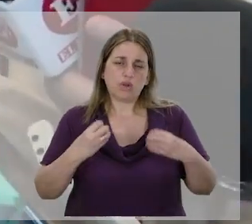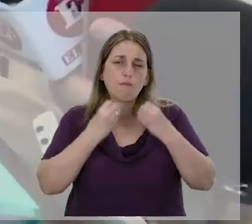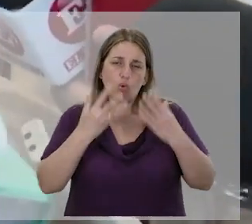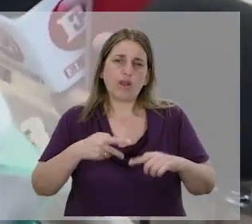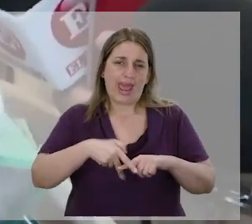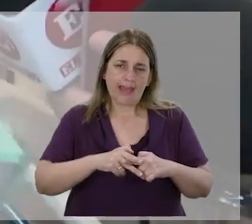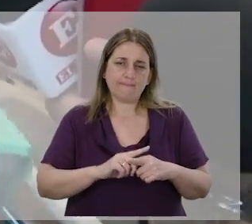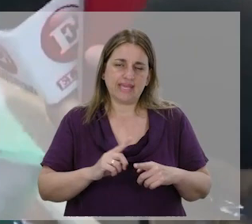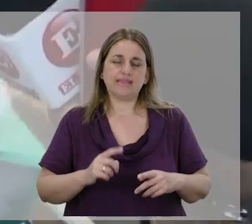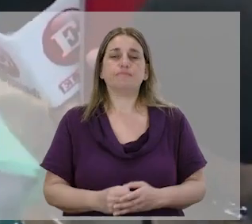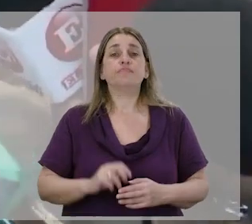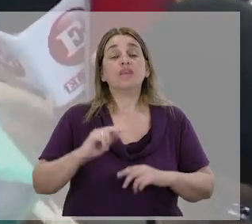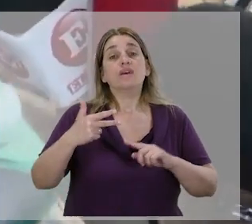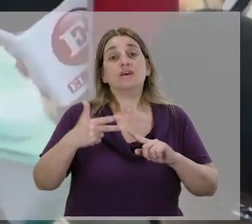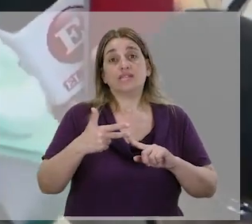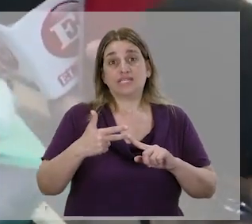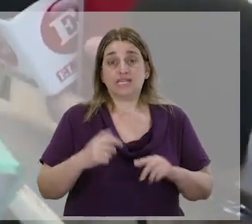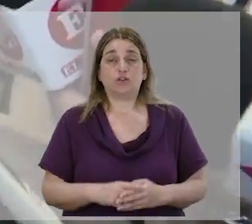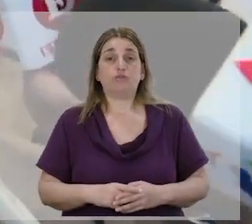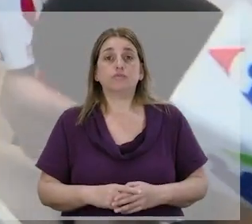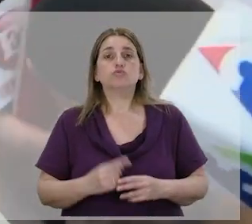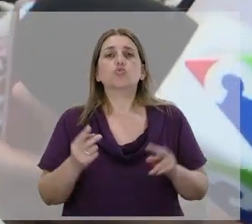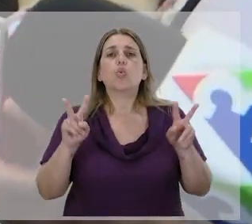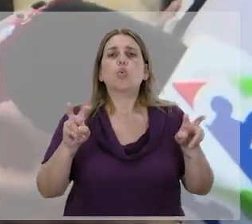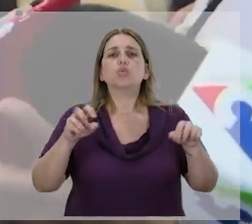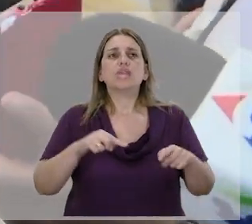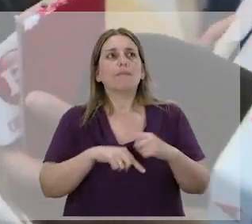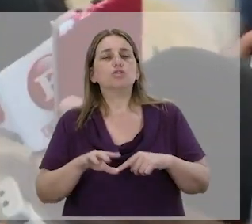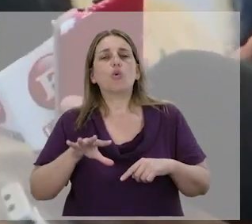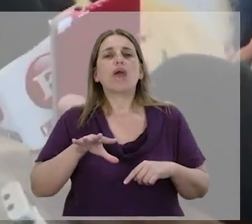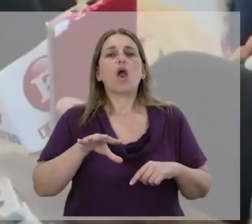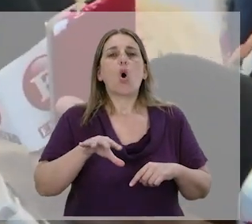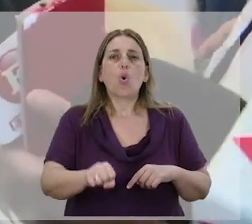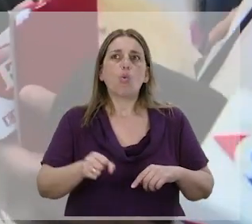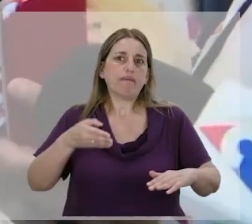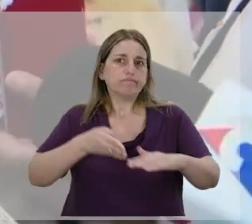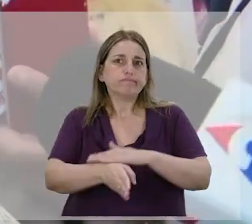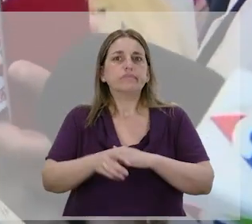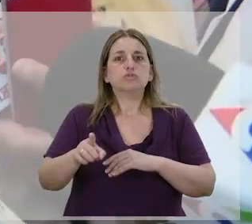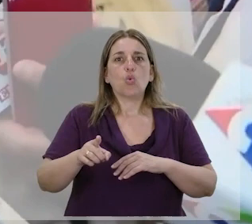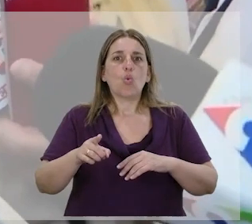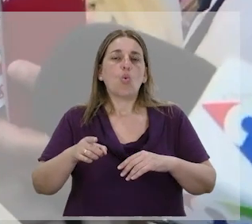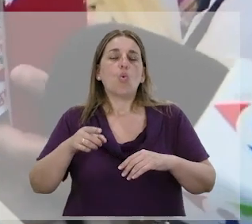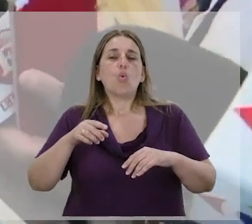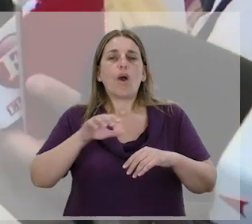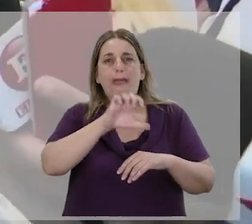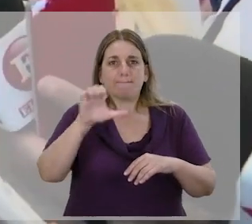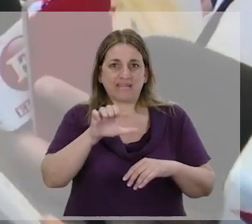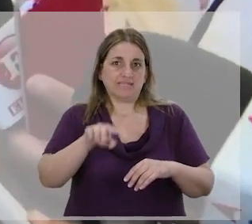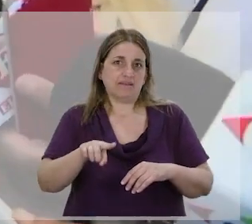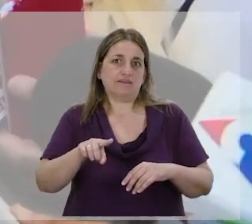existía, perdón. Entonces me parece una muy buena herramienta. Tercero, el famoso tema de los piquetes y las